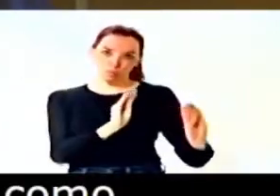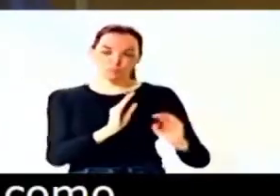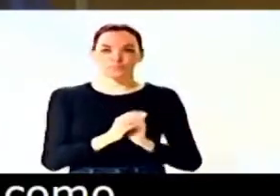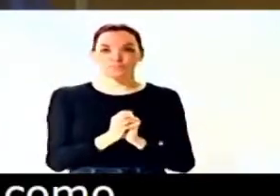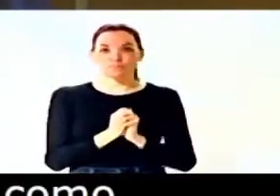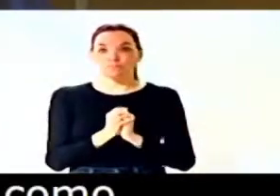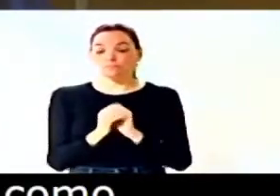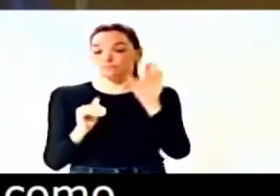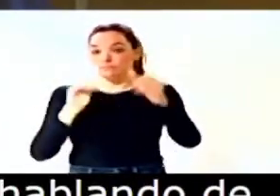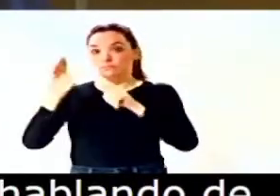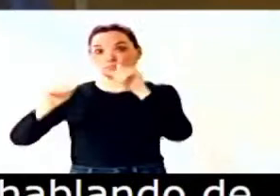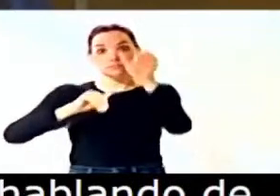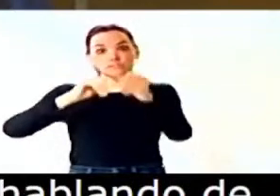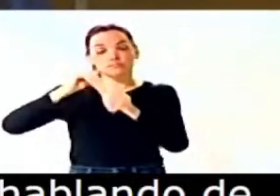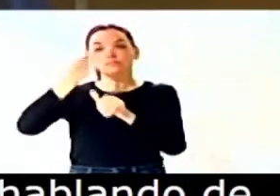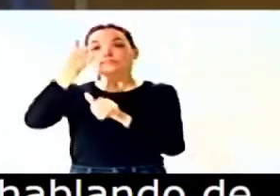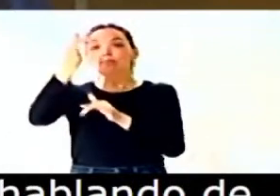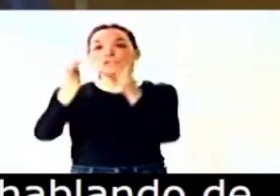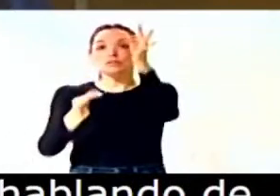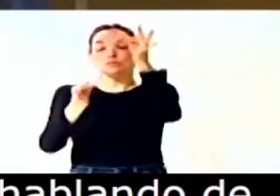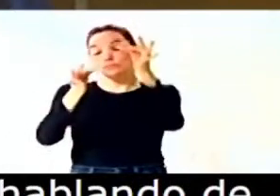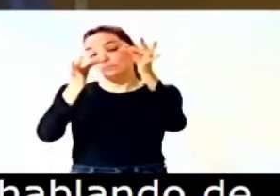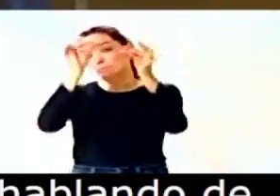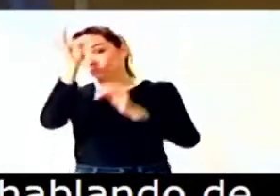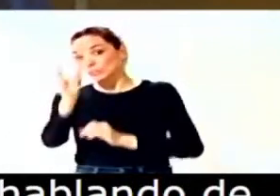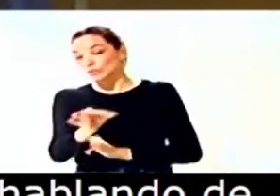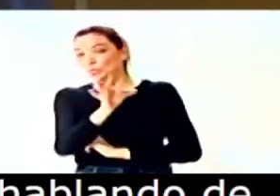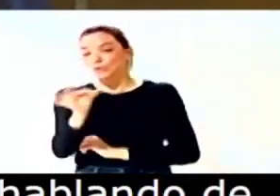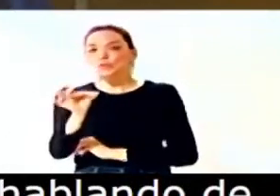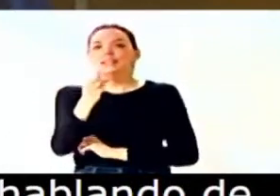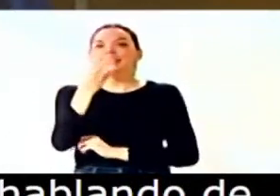una convocatoria con un presupuesto de